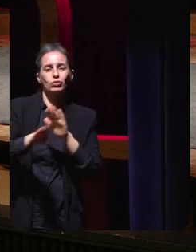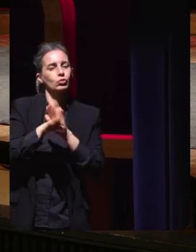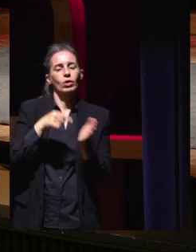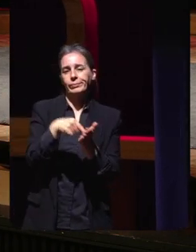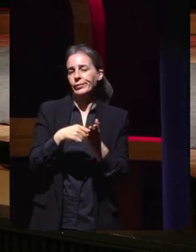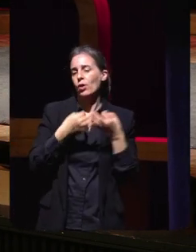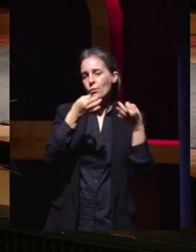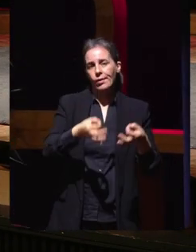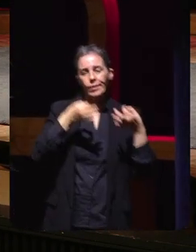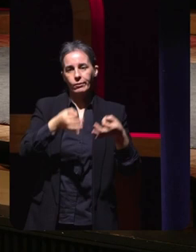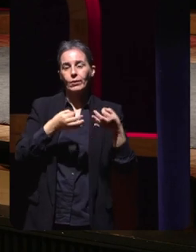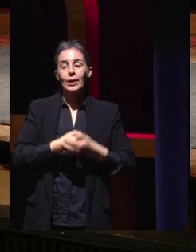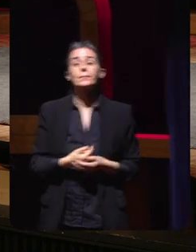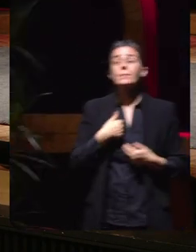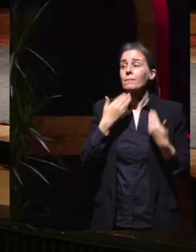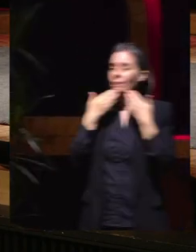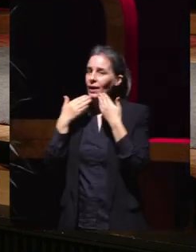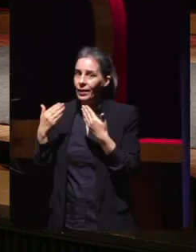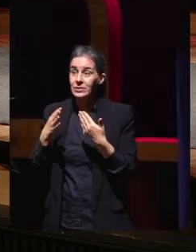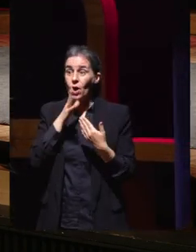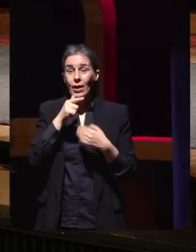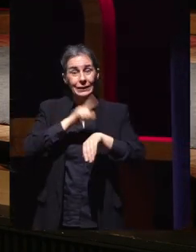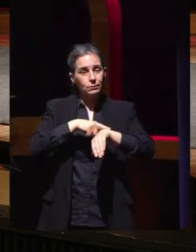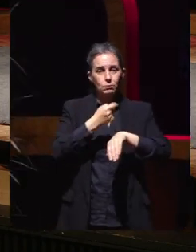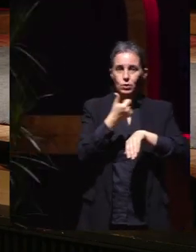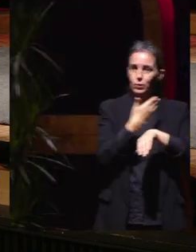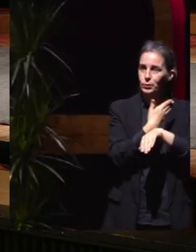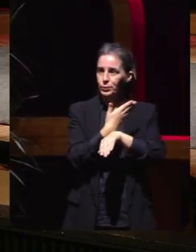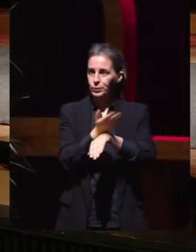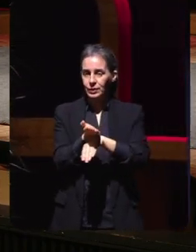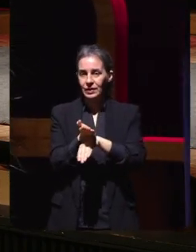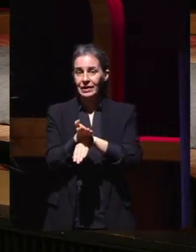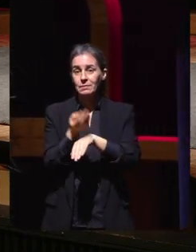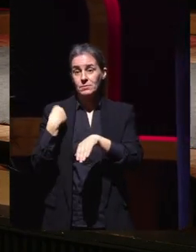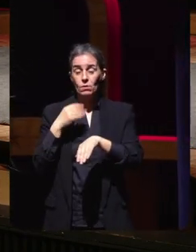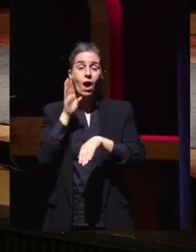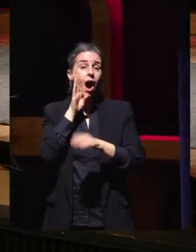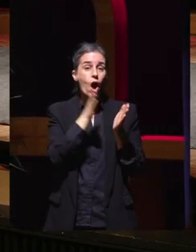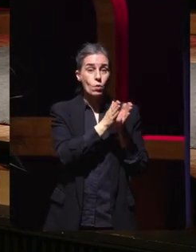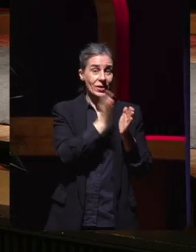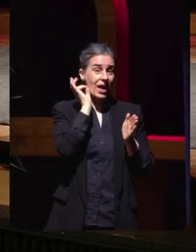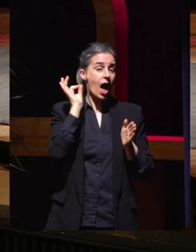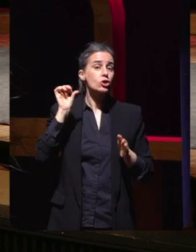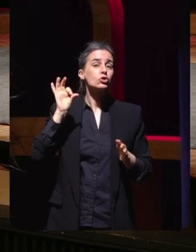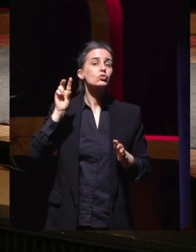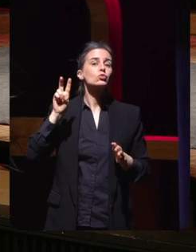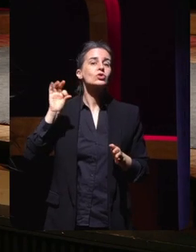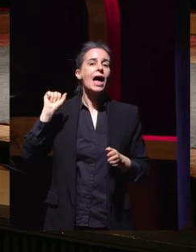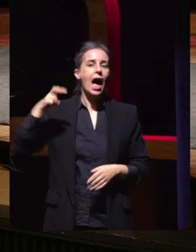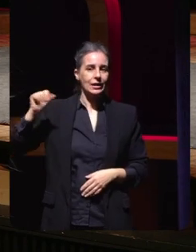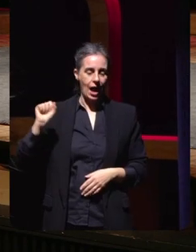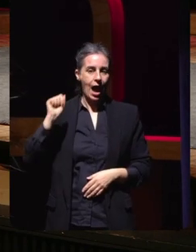fue estupenda también comimos un poco pasadas de tiempo como dicho antes a mí a la compañera Susana en muelles Qué opinan